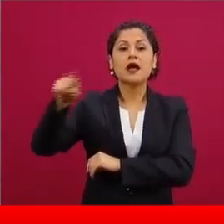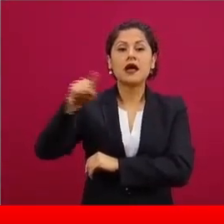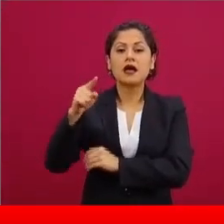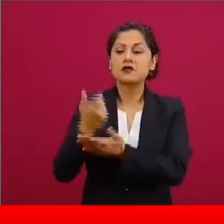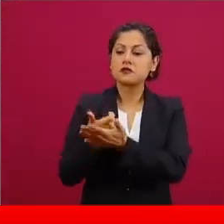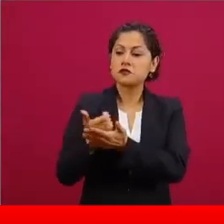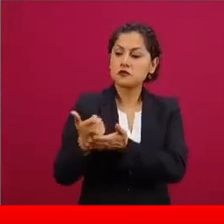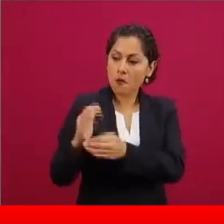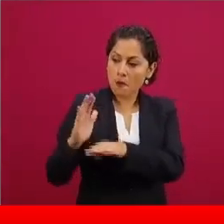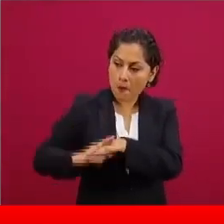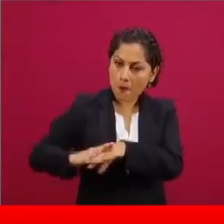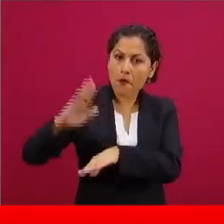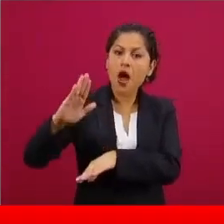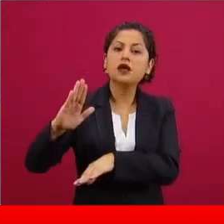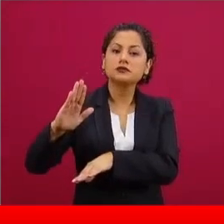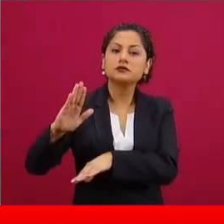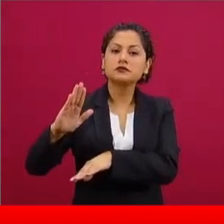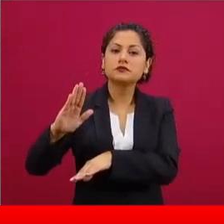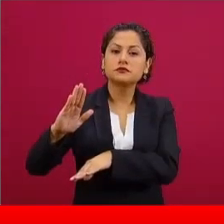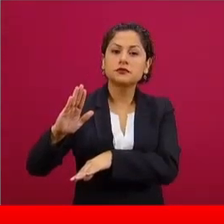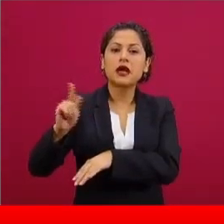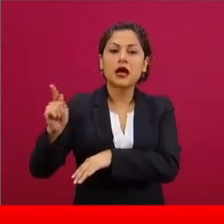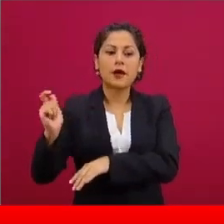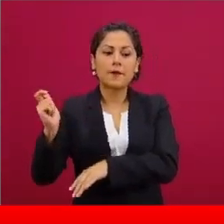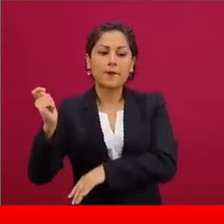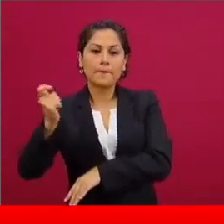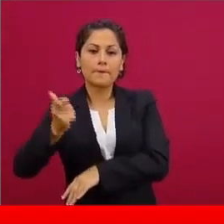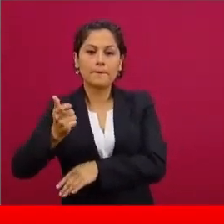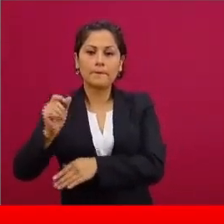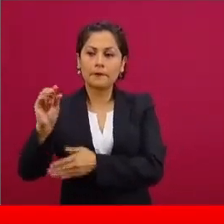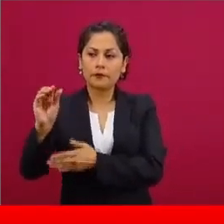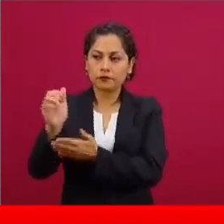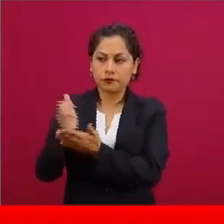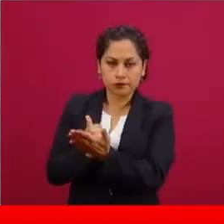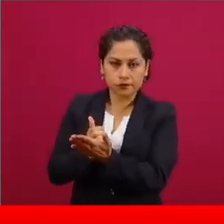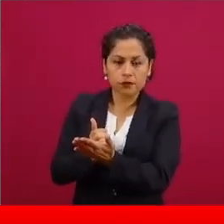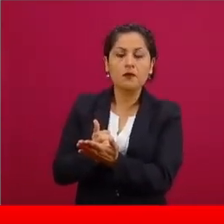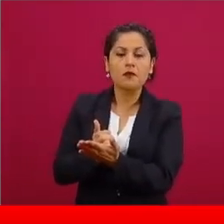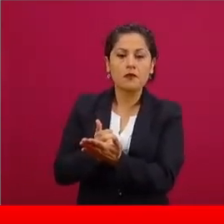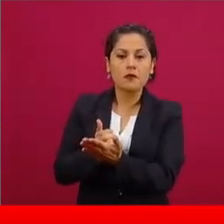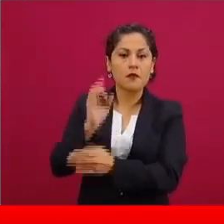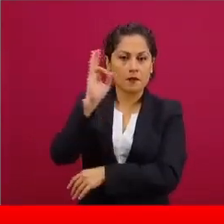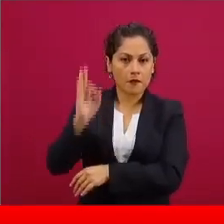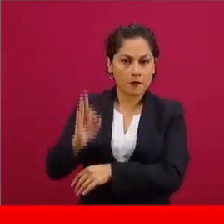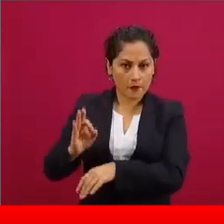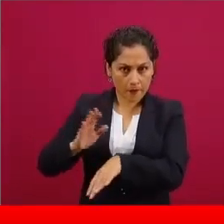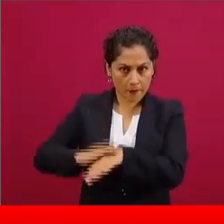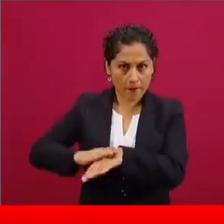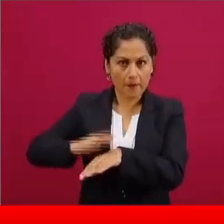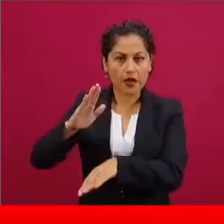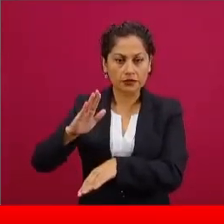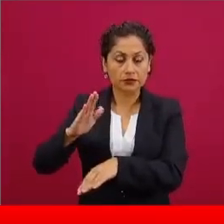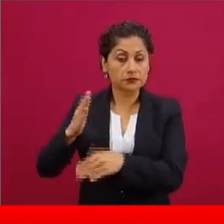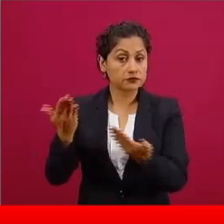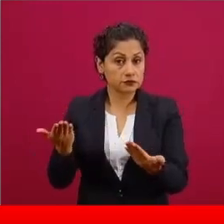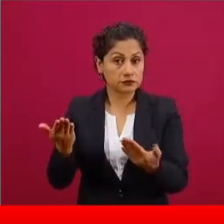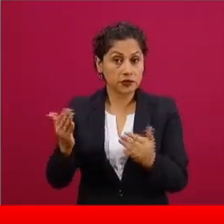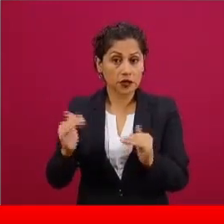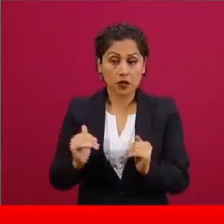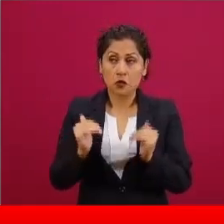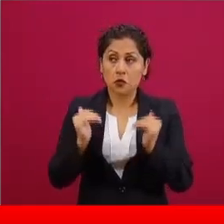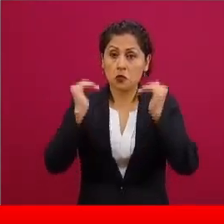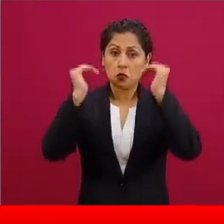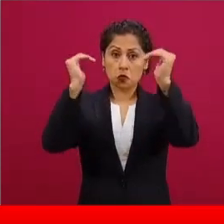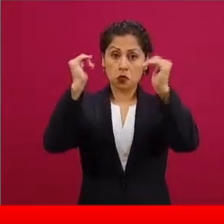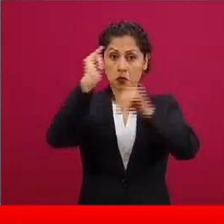y será menos el descuento para los niveles inferiores